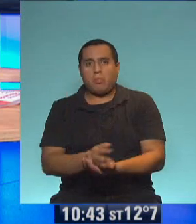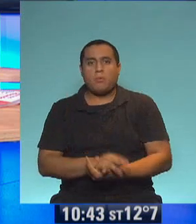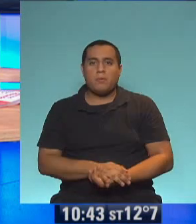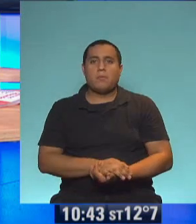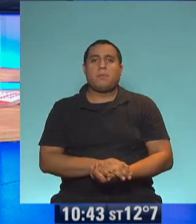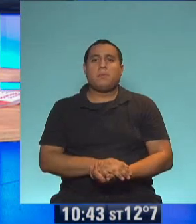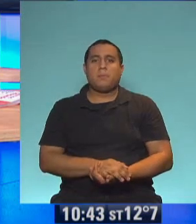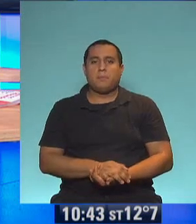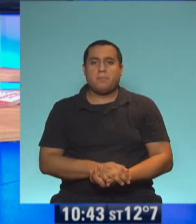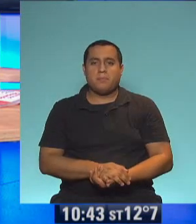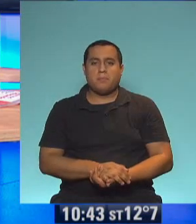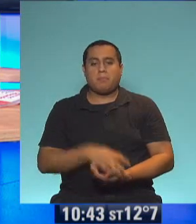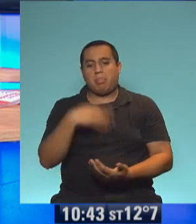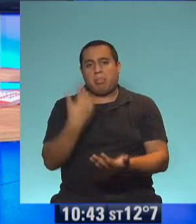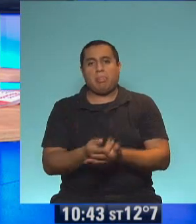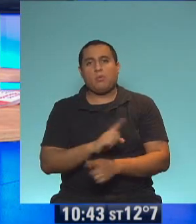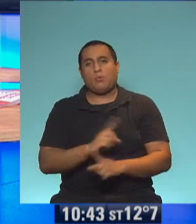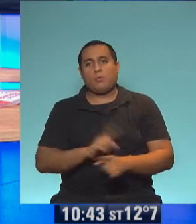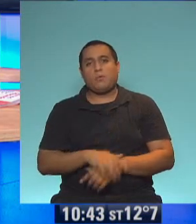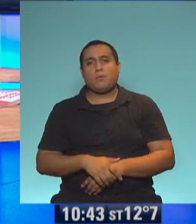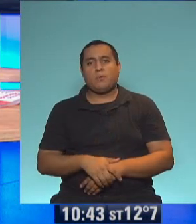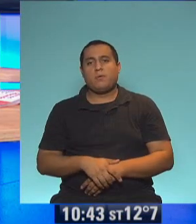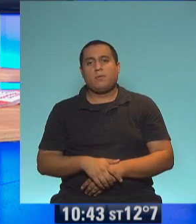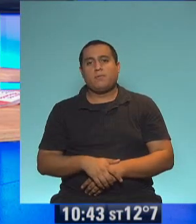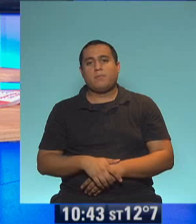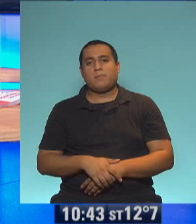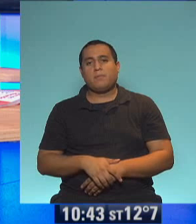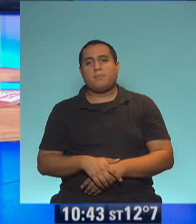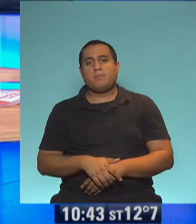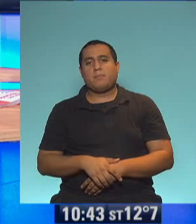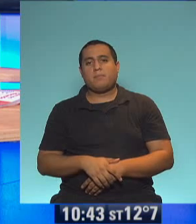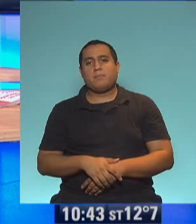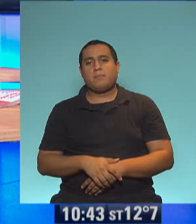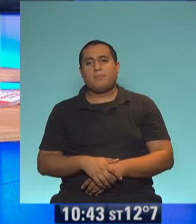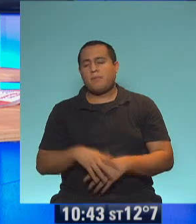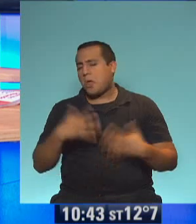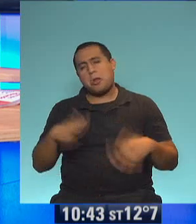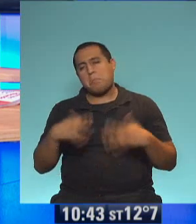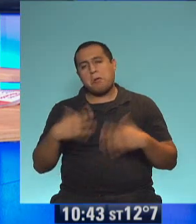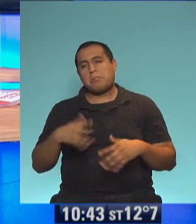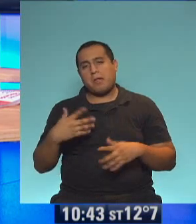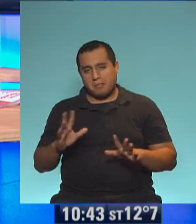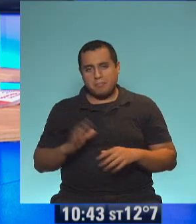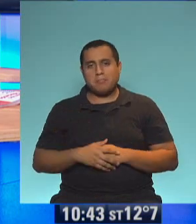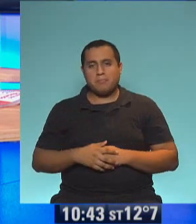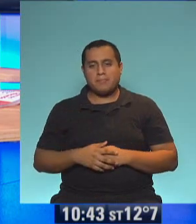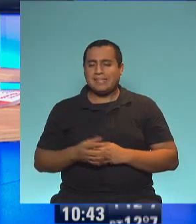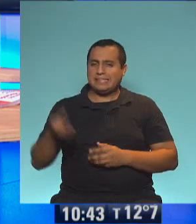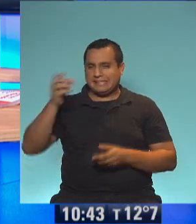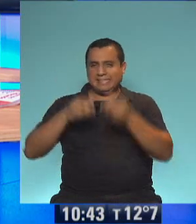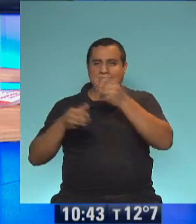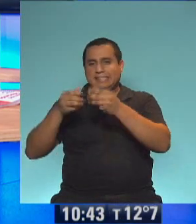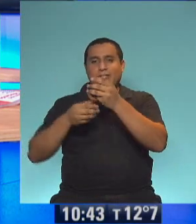antes que no decaiga. Ahí está. En Cabo Cañaveral había salido mal la misión, pero no importa. Una vez que se cae, lo volvemos